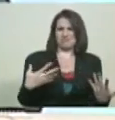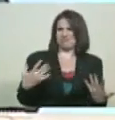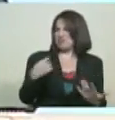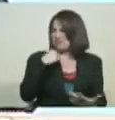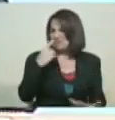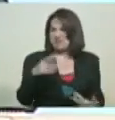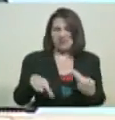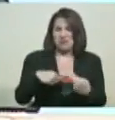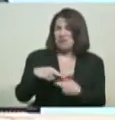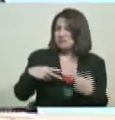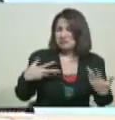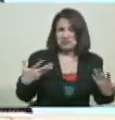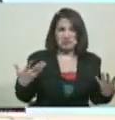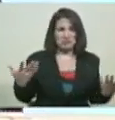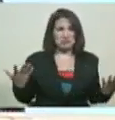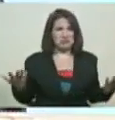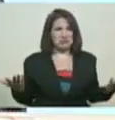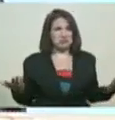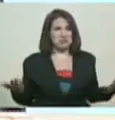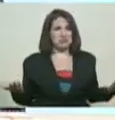te refieres tú